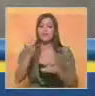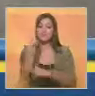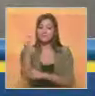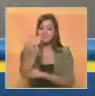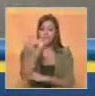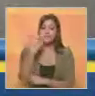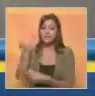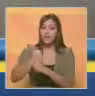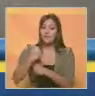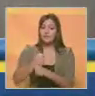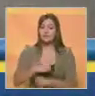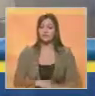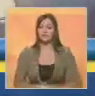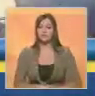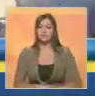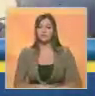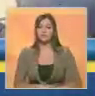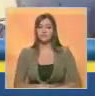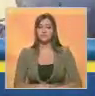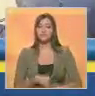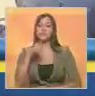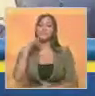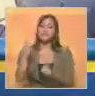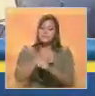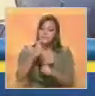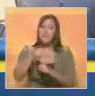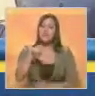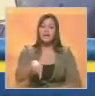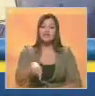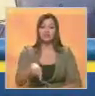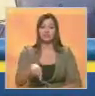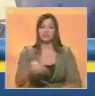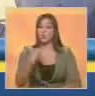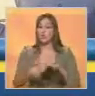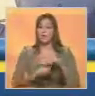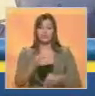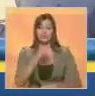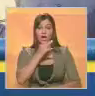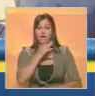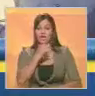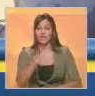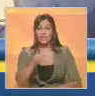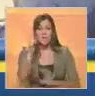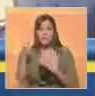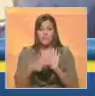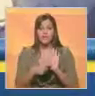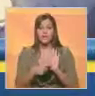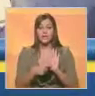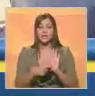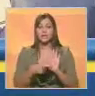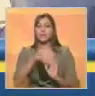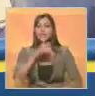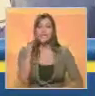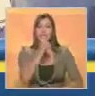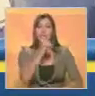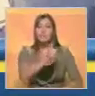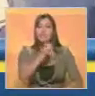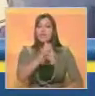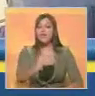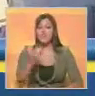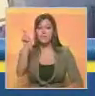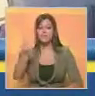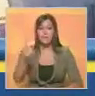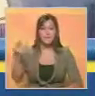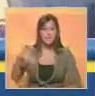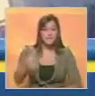estas obras estas obras no se han realizado a cabalidad y hay las denuncias de los pescadores